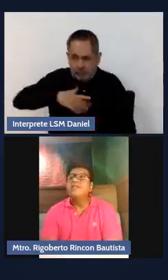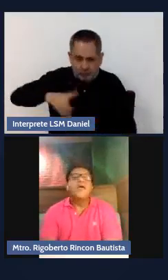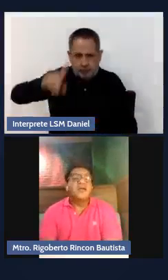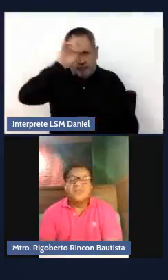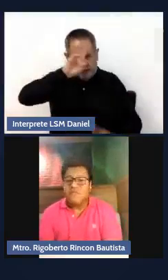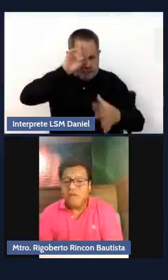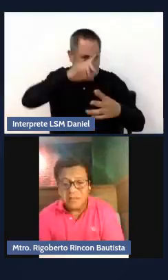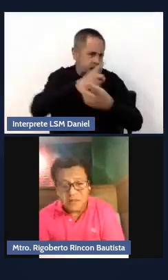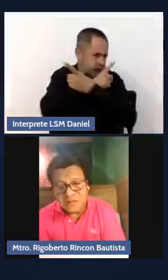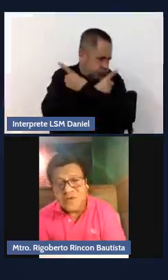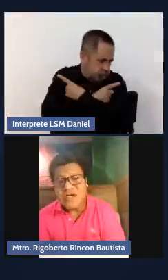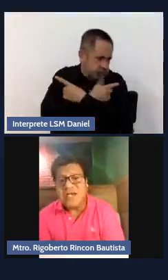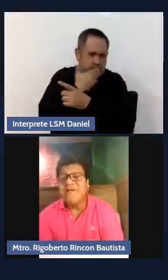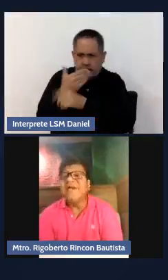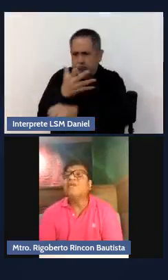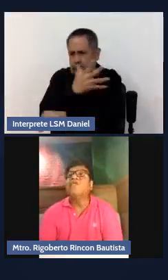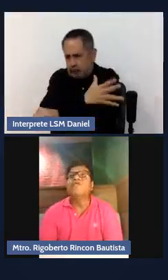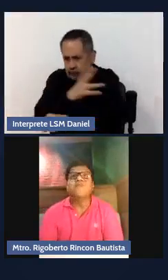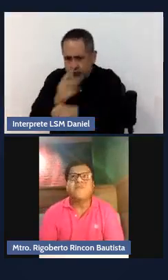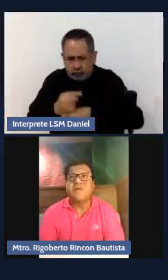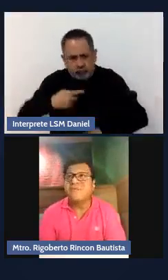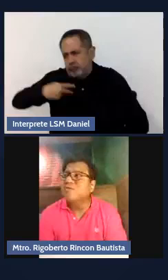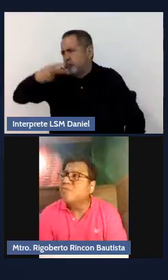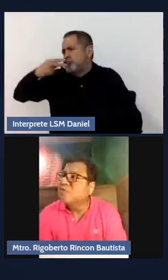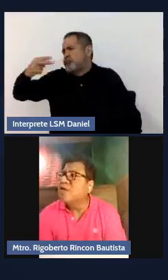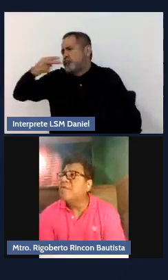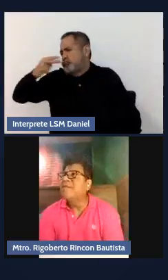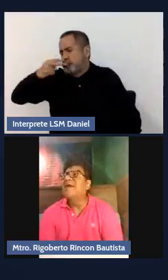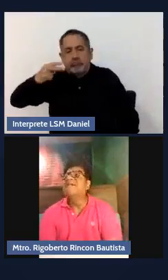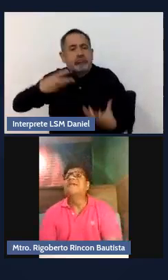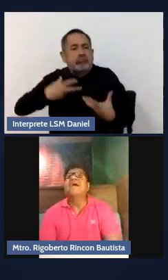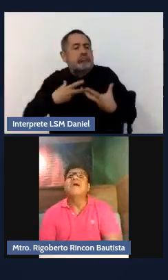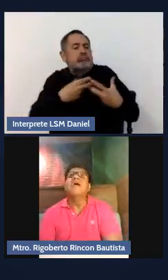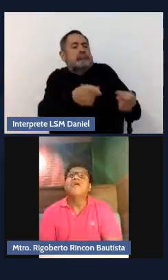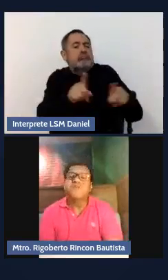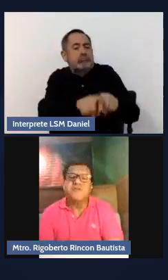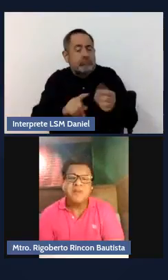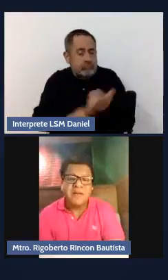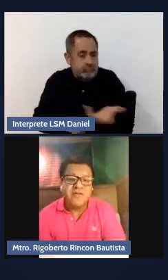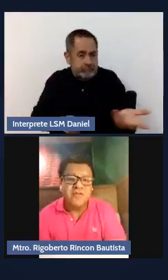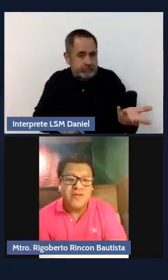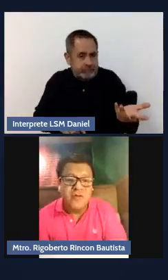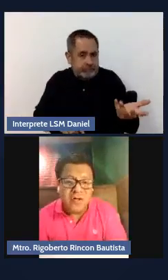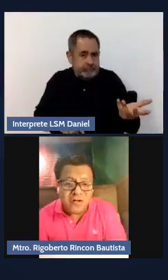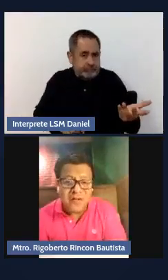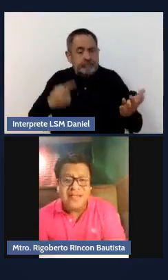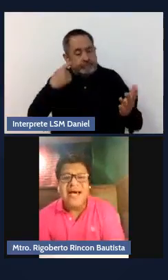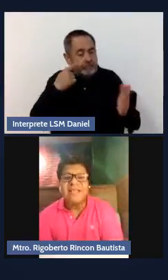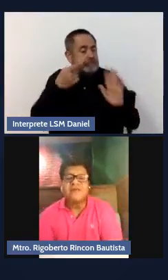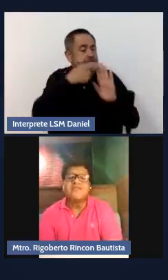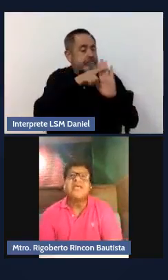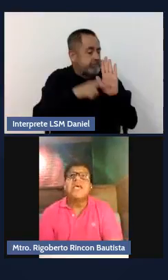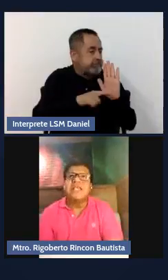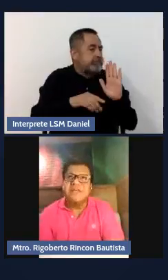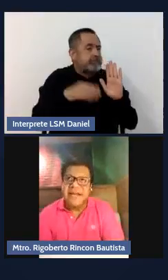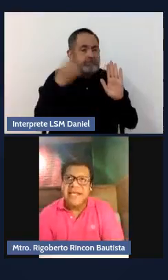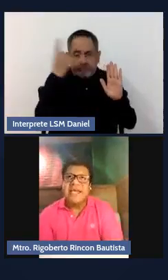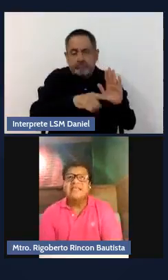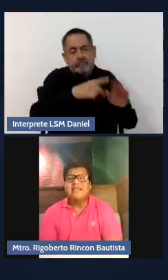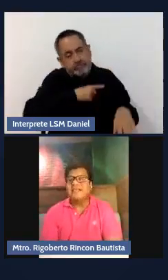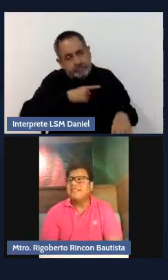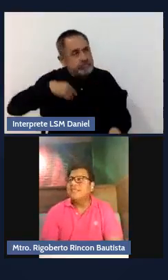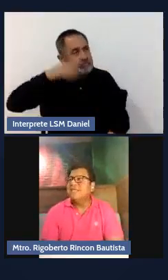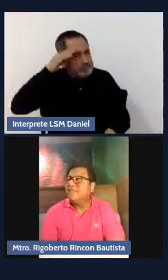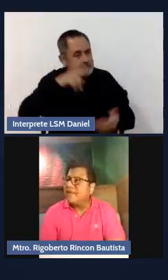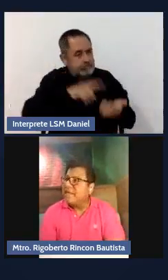enfocamos mucho en el verbo, nos enfocamos mucho en la plática, nos enfocamos mucho en los mandatos, debería ser así,